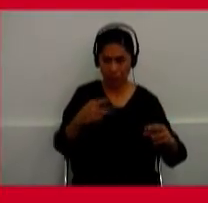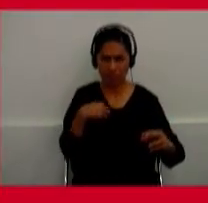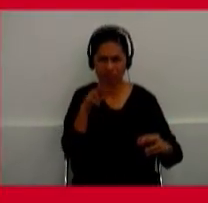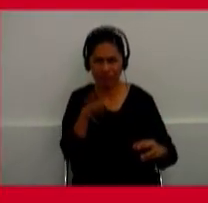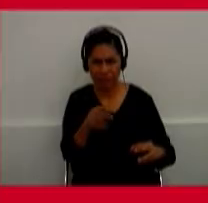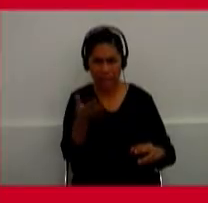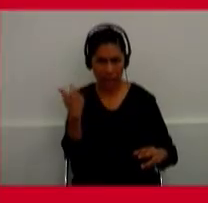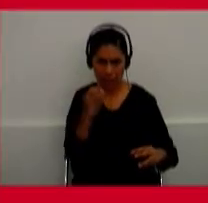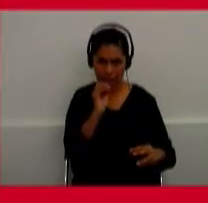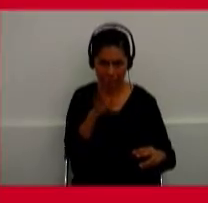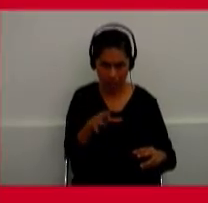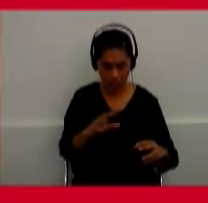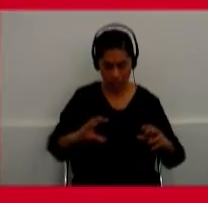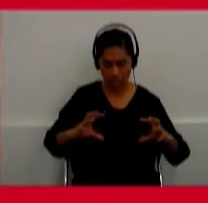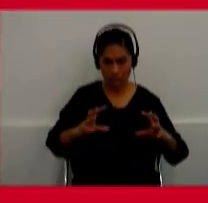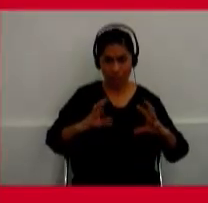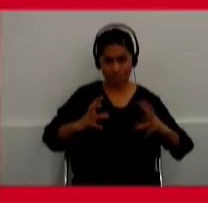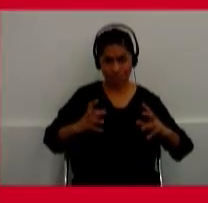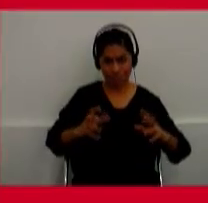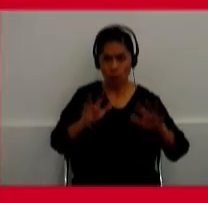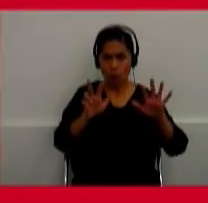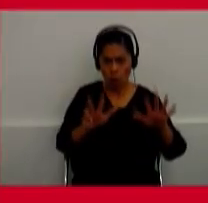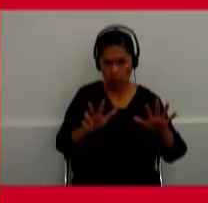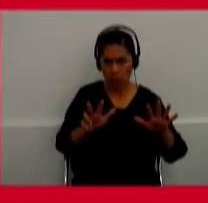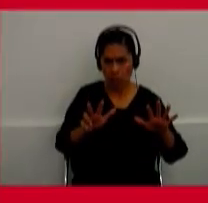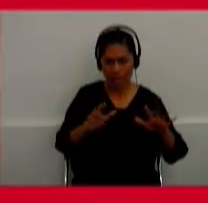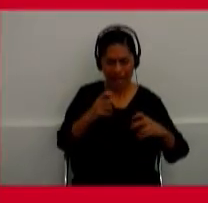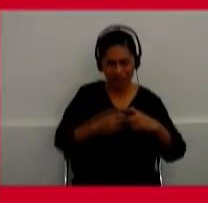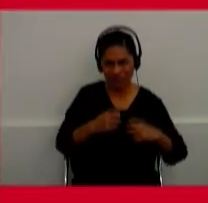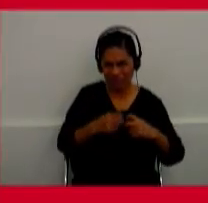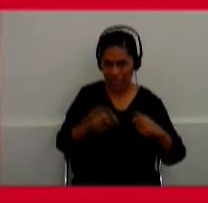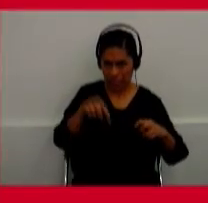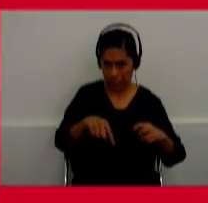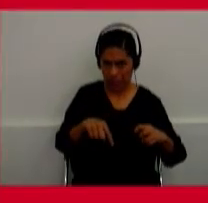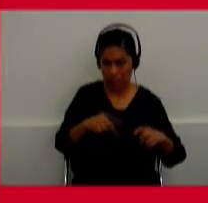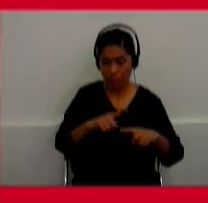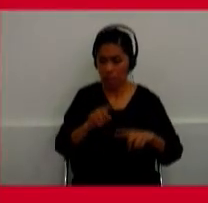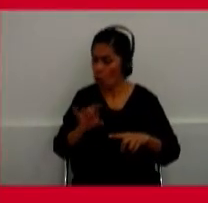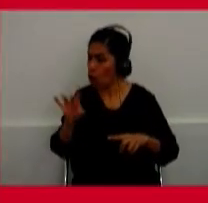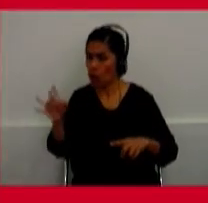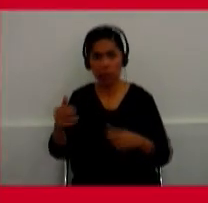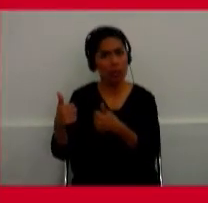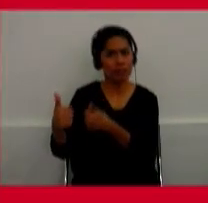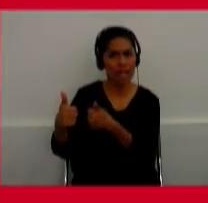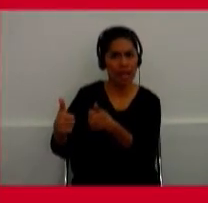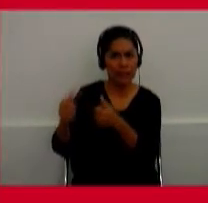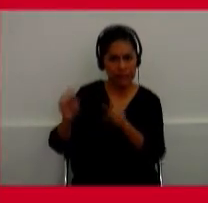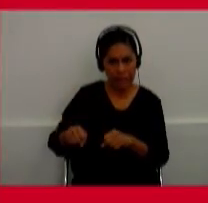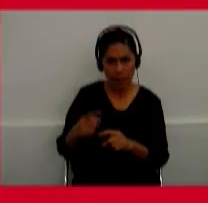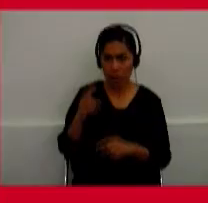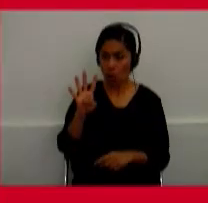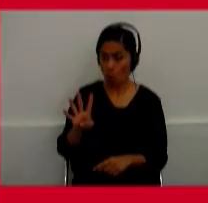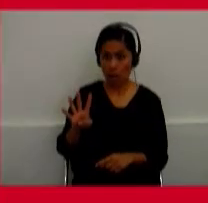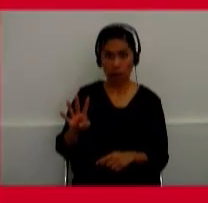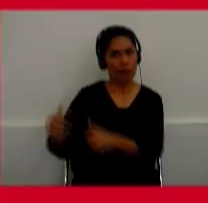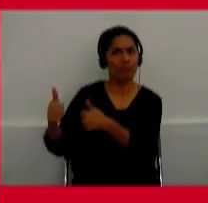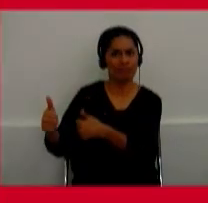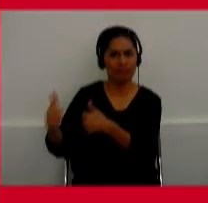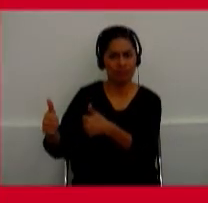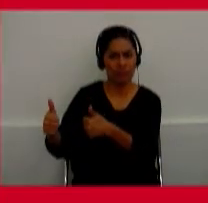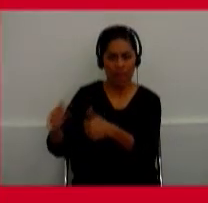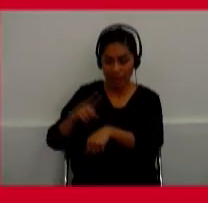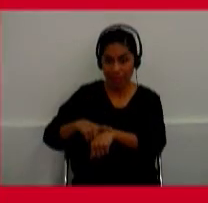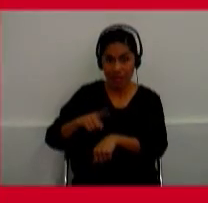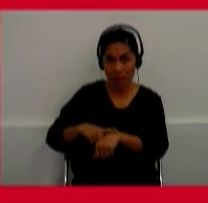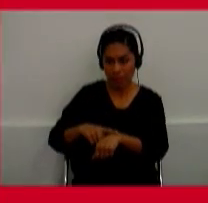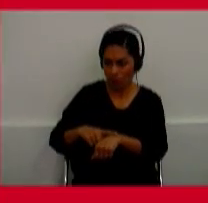el 2023, es decir, que 20 motores no fallaron, de los cuales teníamos identificados que al menos 4 habían llegado a su total de su PCR, entonces se